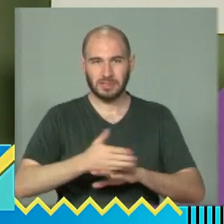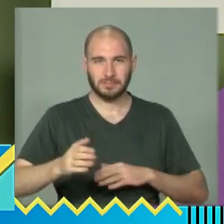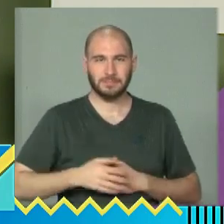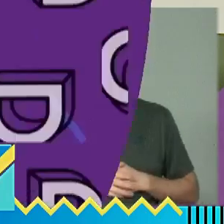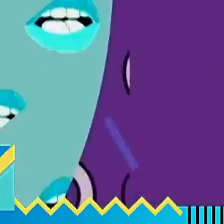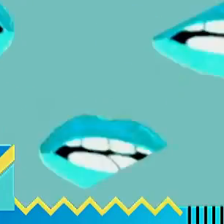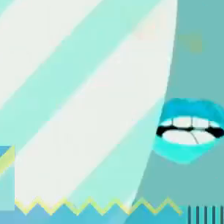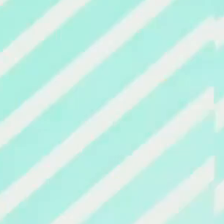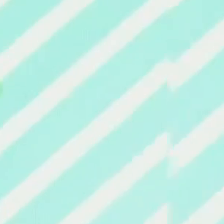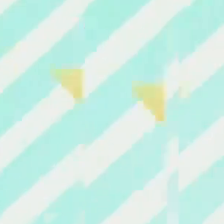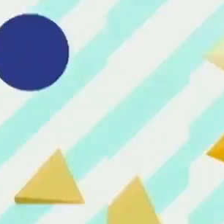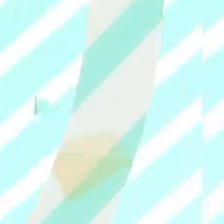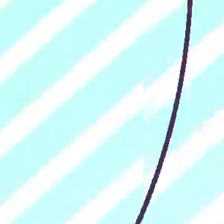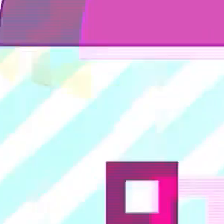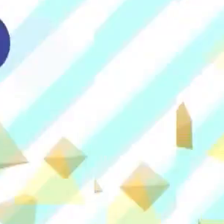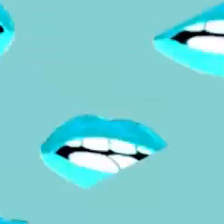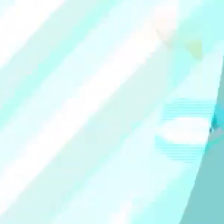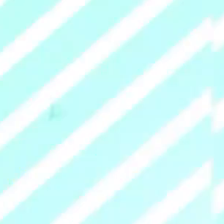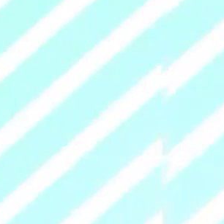con más.